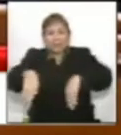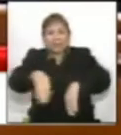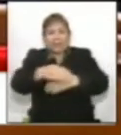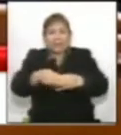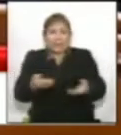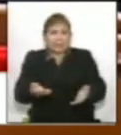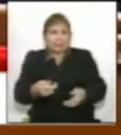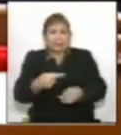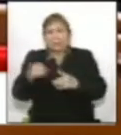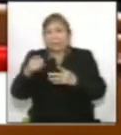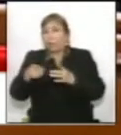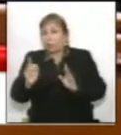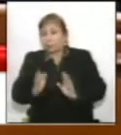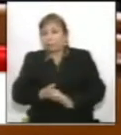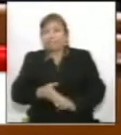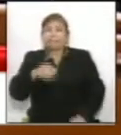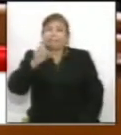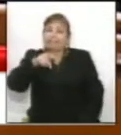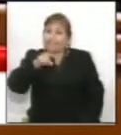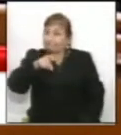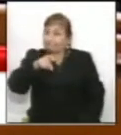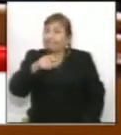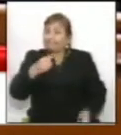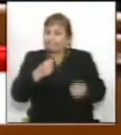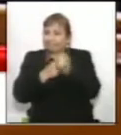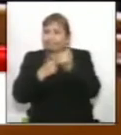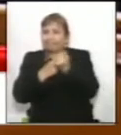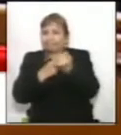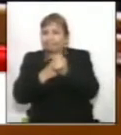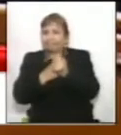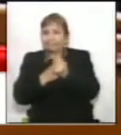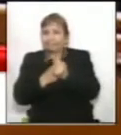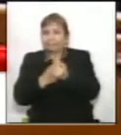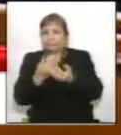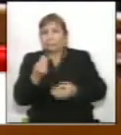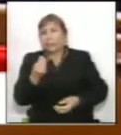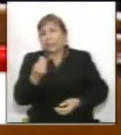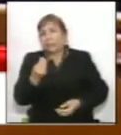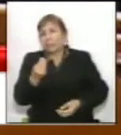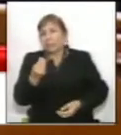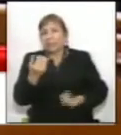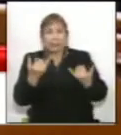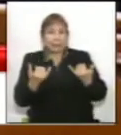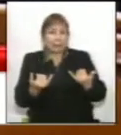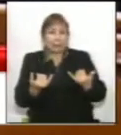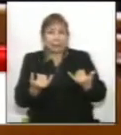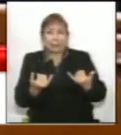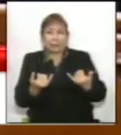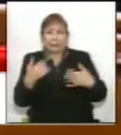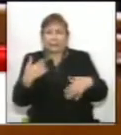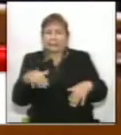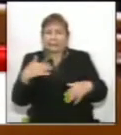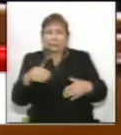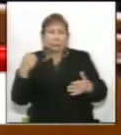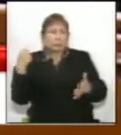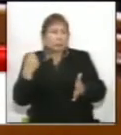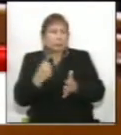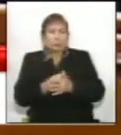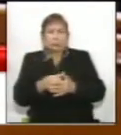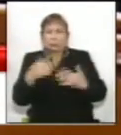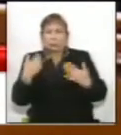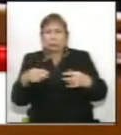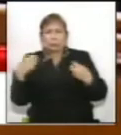otros. Es una necesidad inmediata de apoyarlos, porque al día de hoy han sido duramente golpeados.